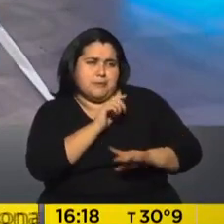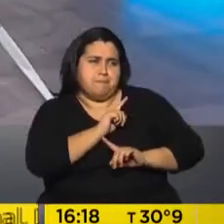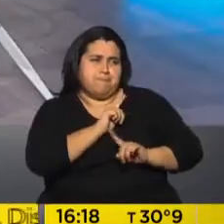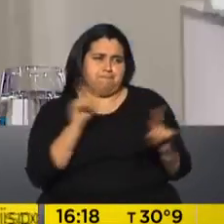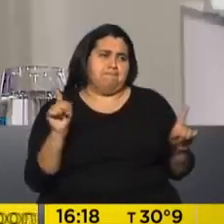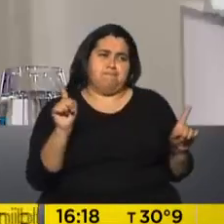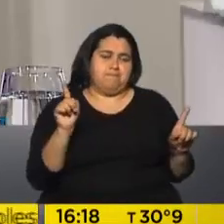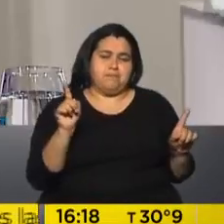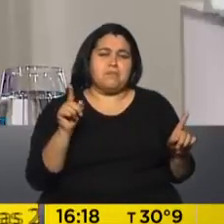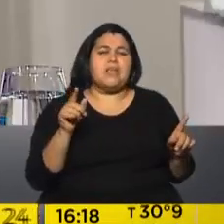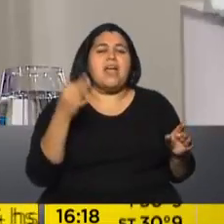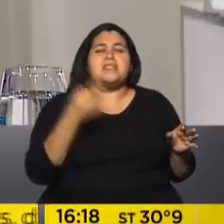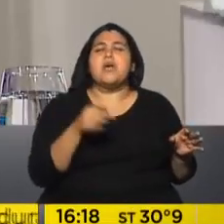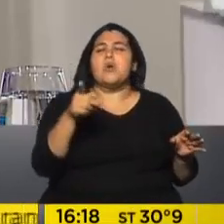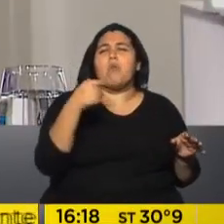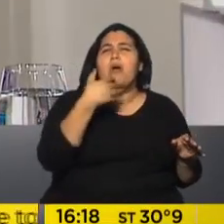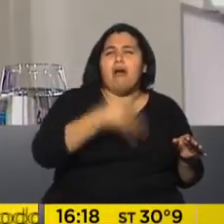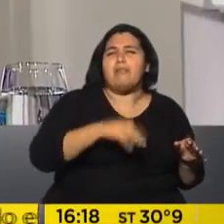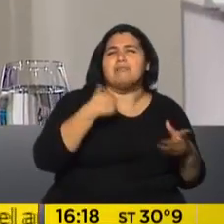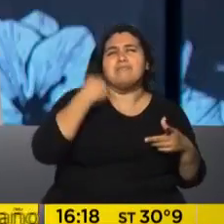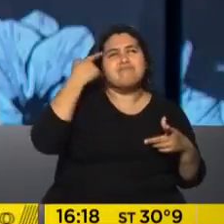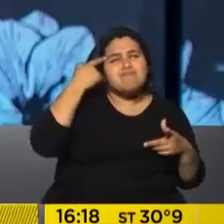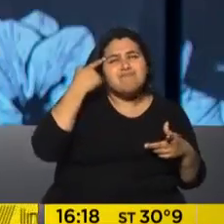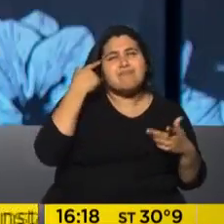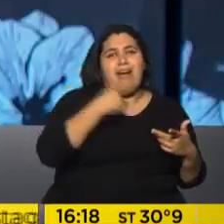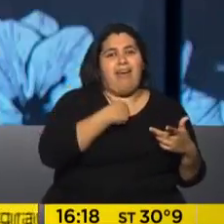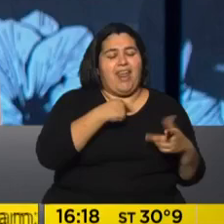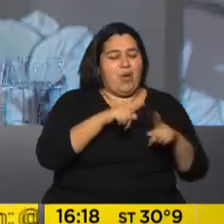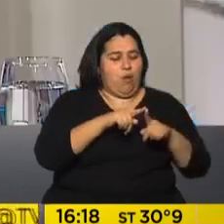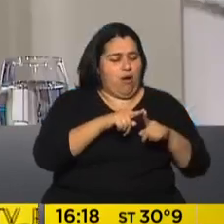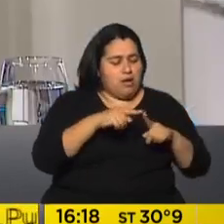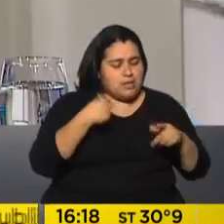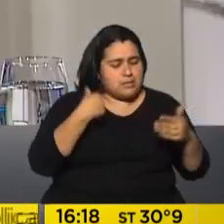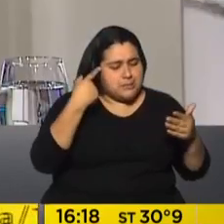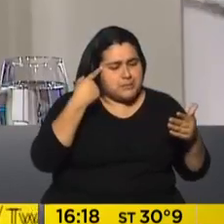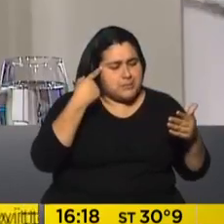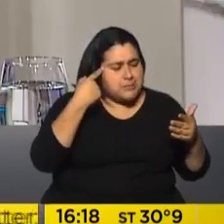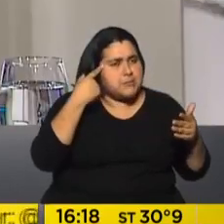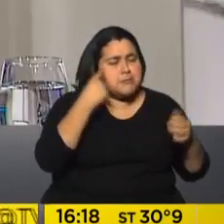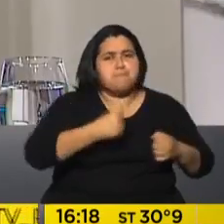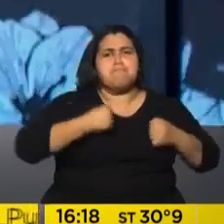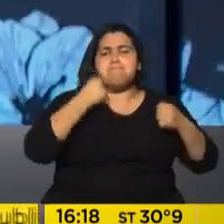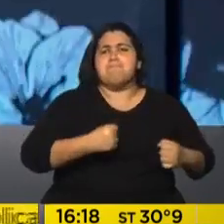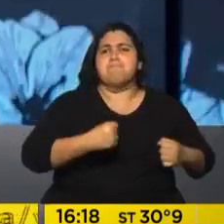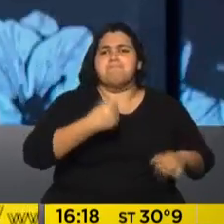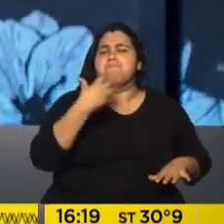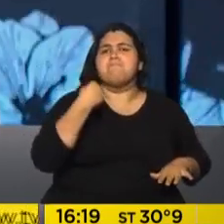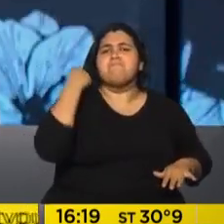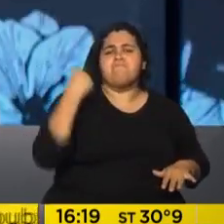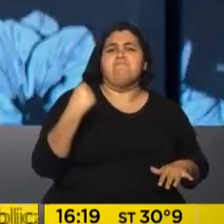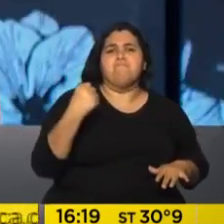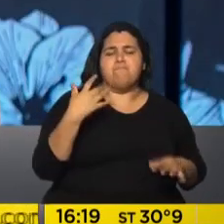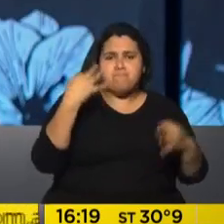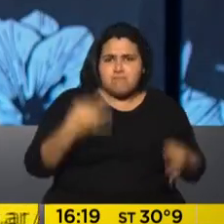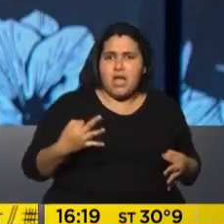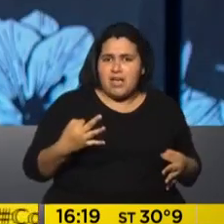digo, me refiero, tal vez lo capitalizaste, sí. ¿No? No, y lo convertiste en un empoderamiento, una resiliencia. Totalmente. Eso, quédate tranquila, que lo seas,